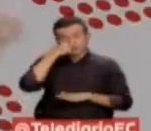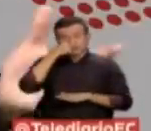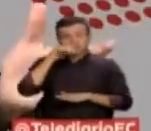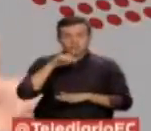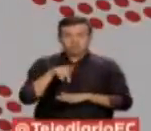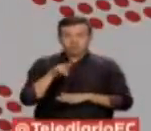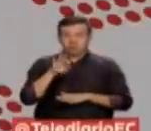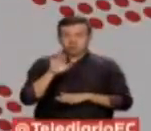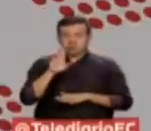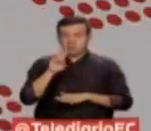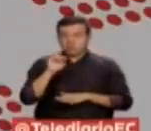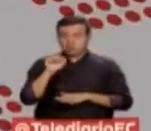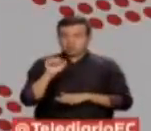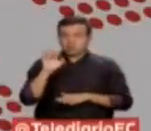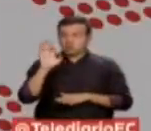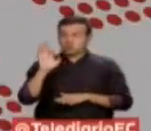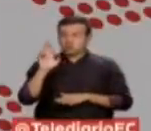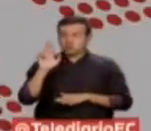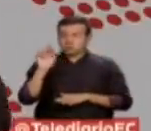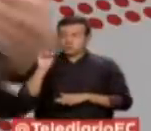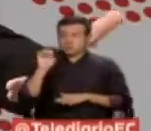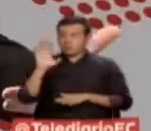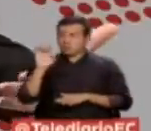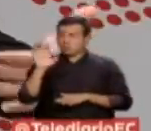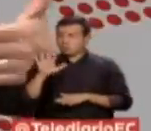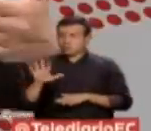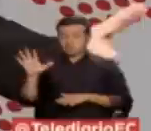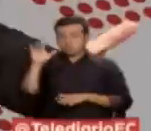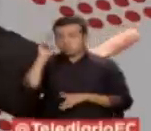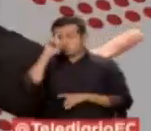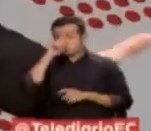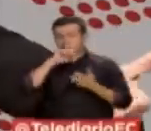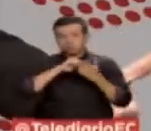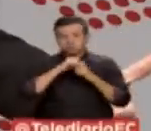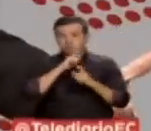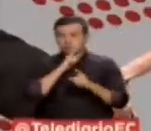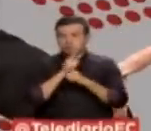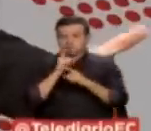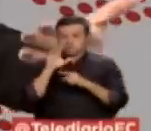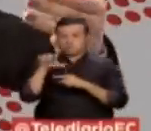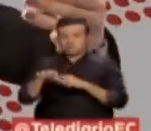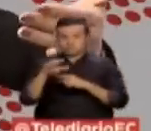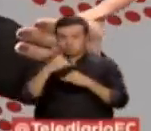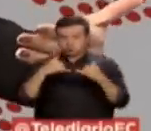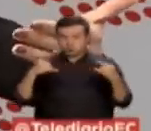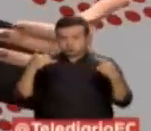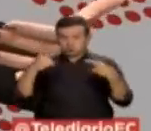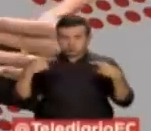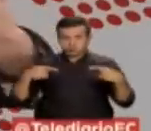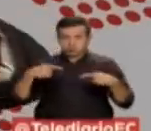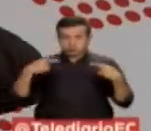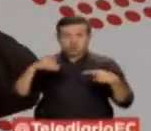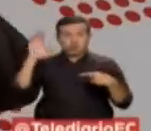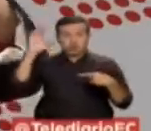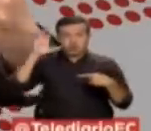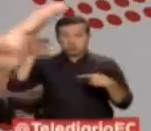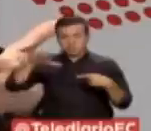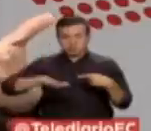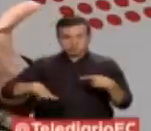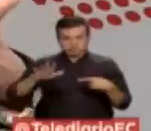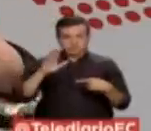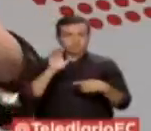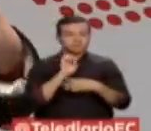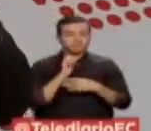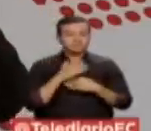putumayo y en la zona de tumaco Y eso Por supuesto pone eh nuevos nuevas complejidades y también en el Ecuador lo que